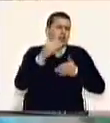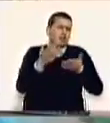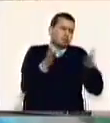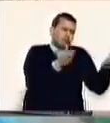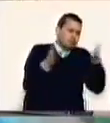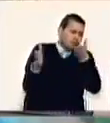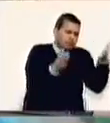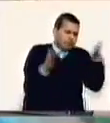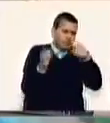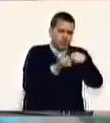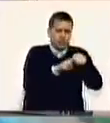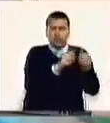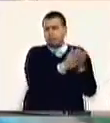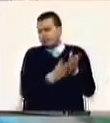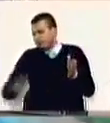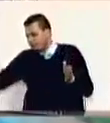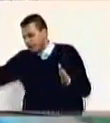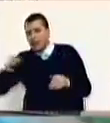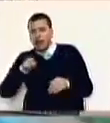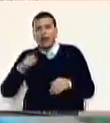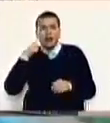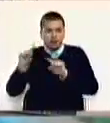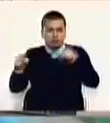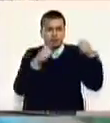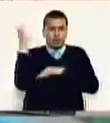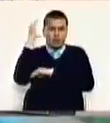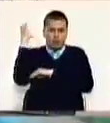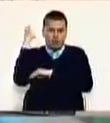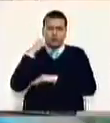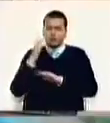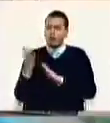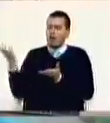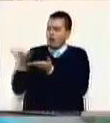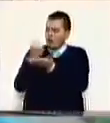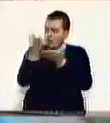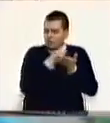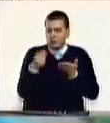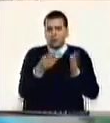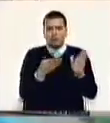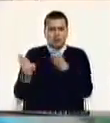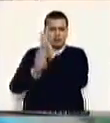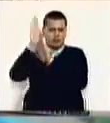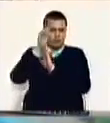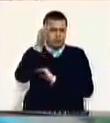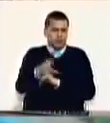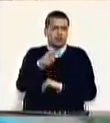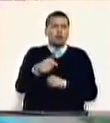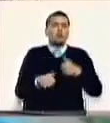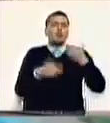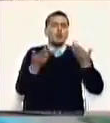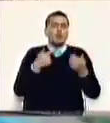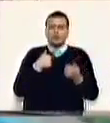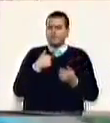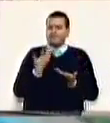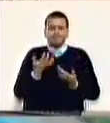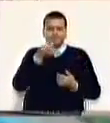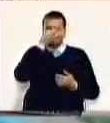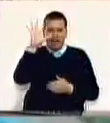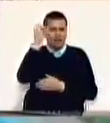esas calendas y se discute no solamente en Colombia, lo que recoge el plan de desarrollo acertadamente, un déficit impresionante de